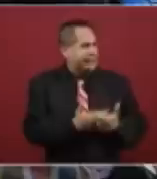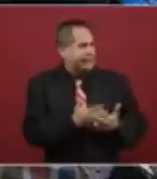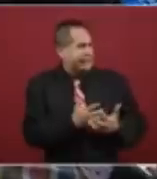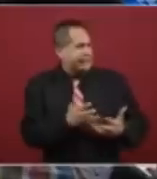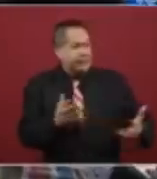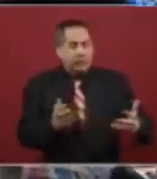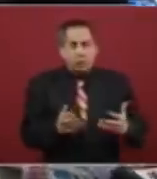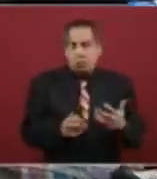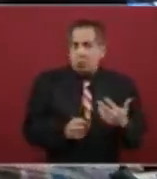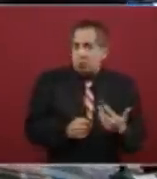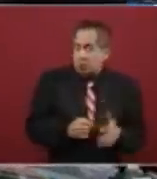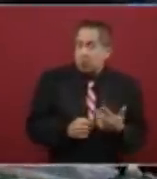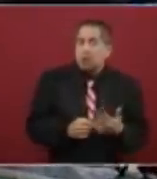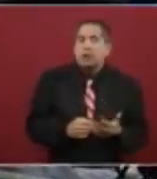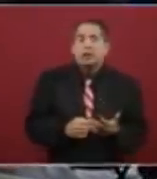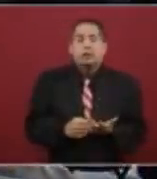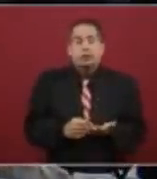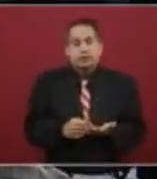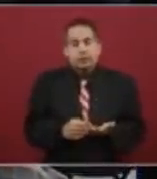Entonces estamos